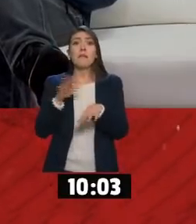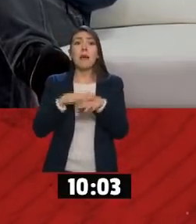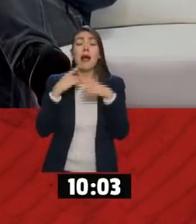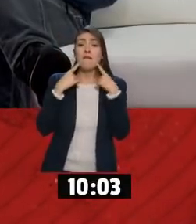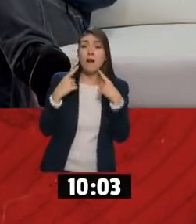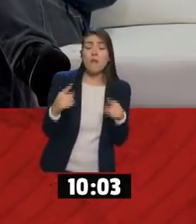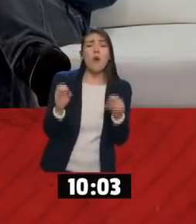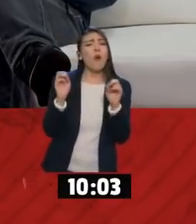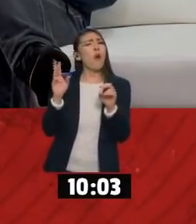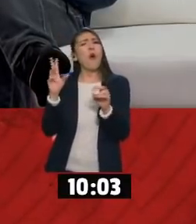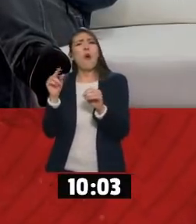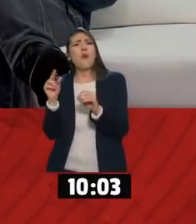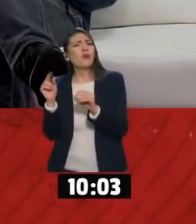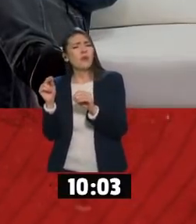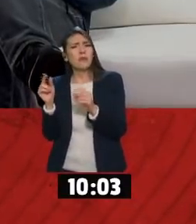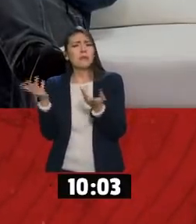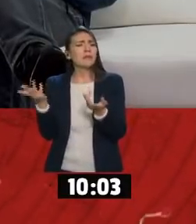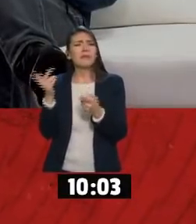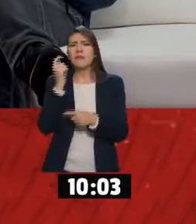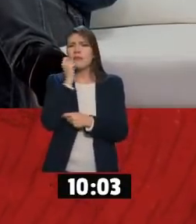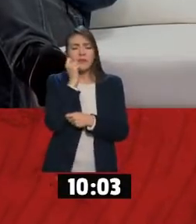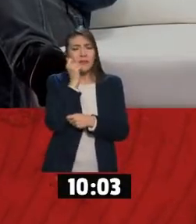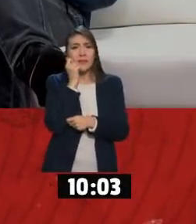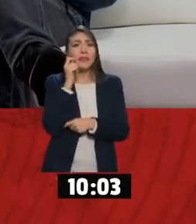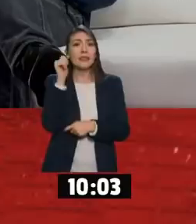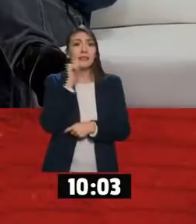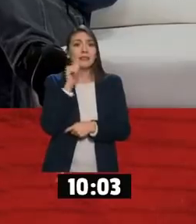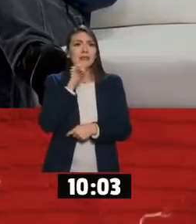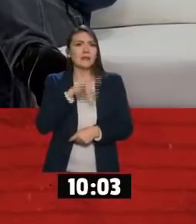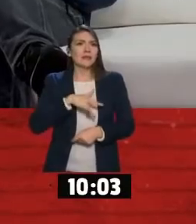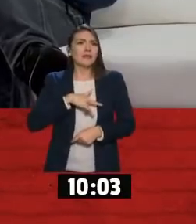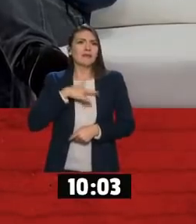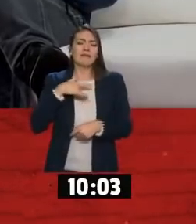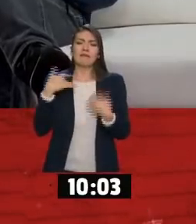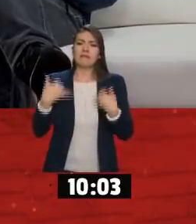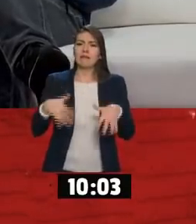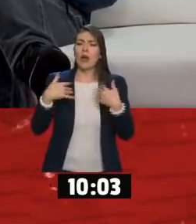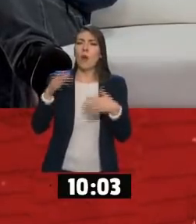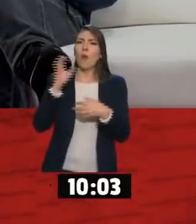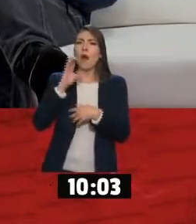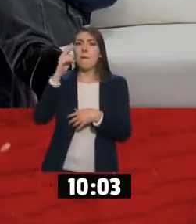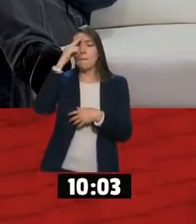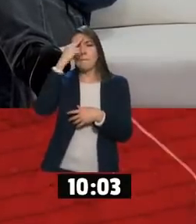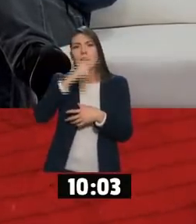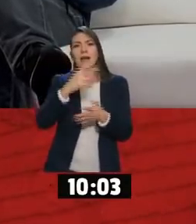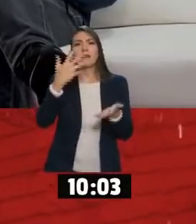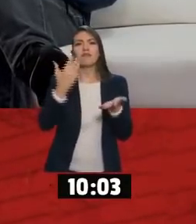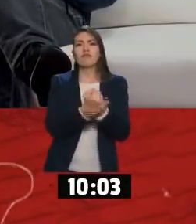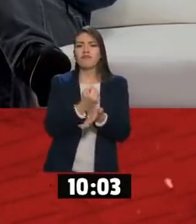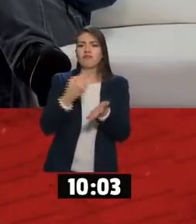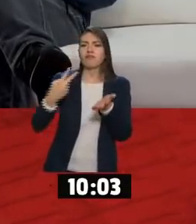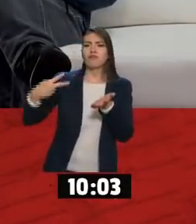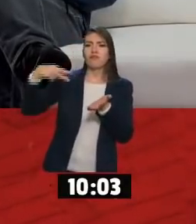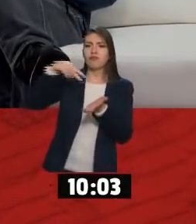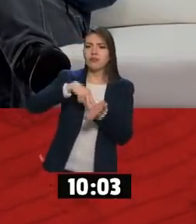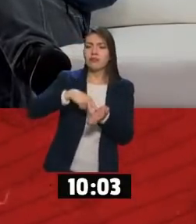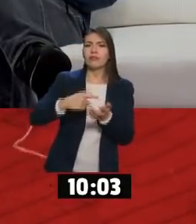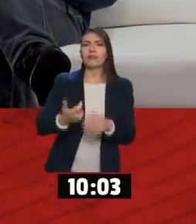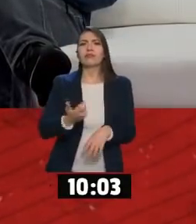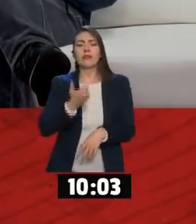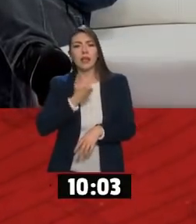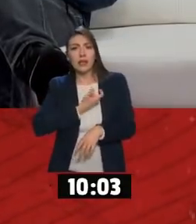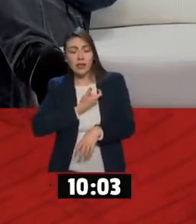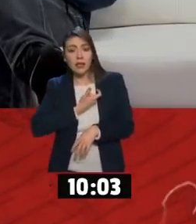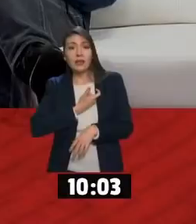Creo que lo más importante es ver siempre a México en estos lugares y representando muy bien al continente. Además, creo que muchos